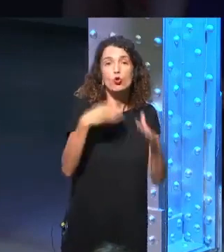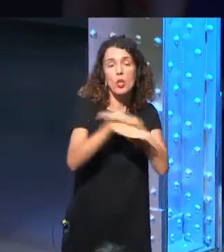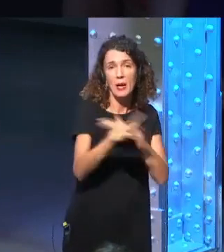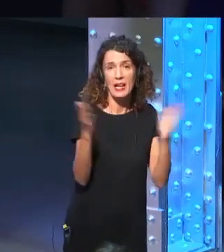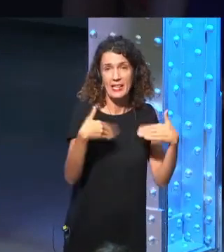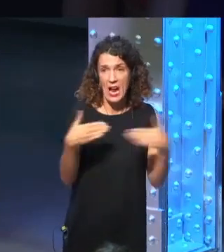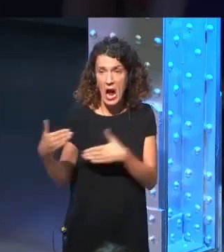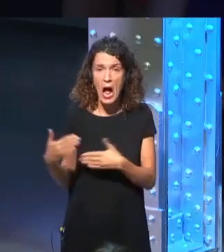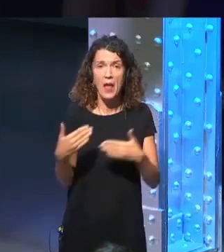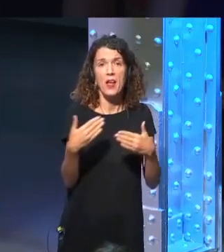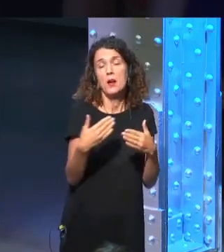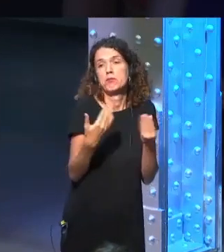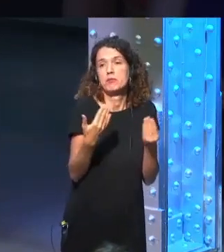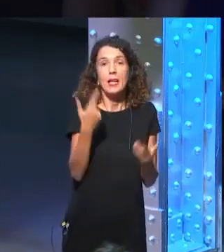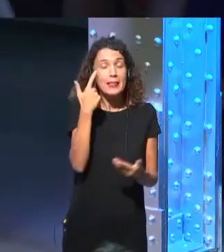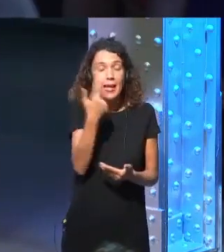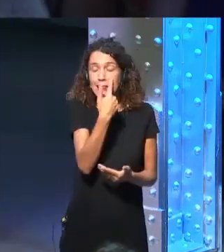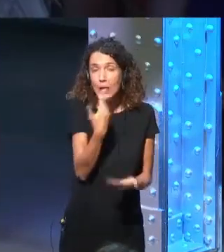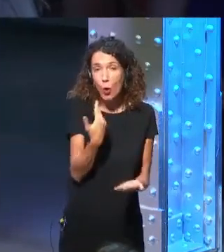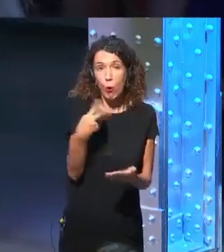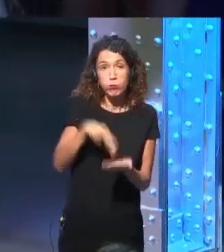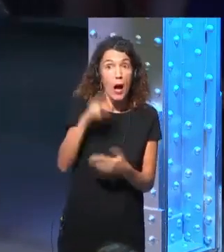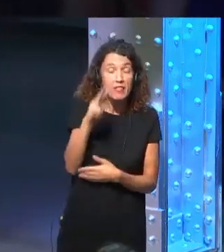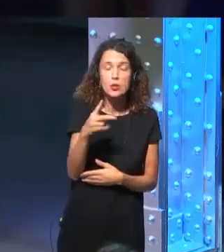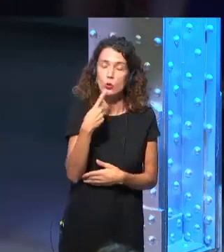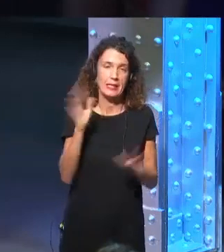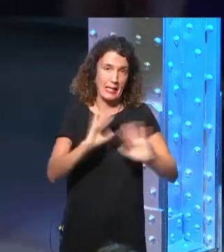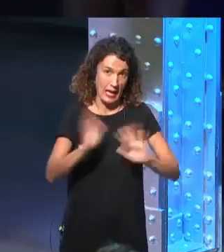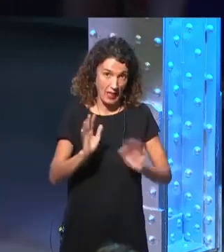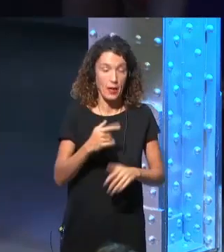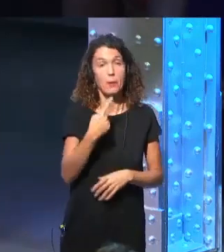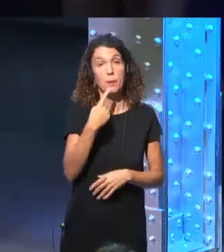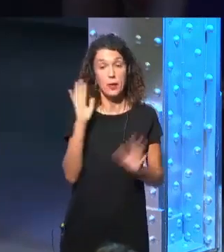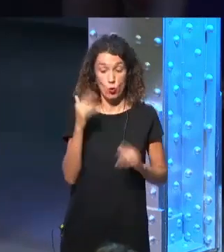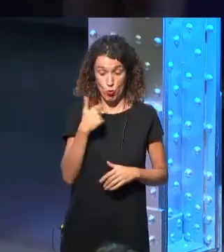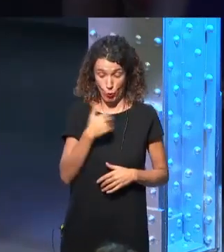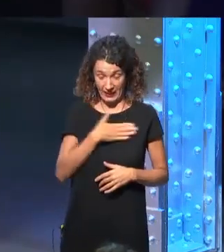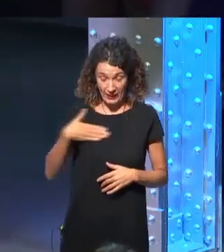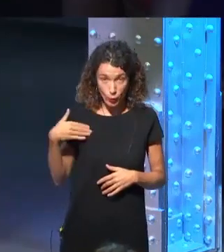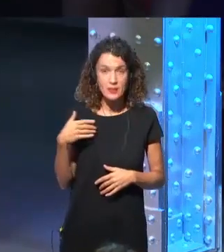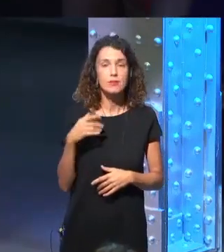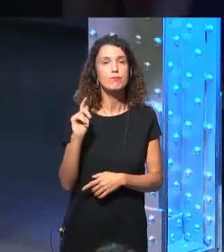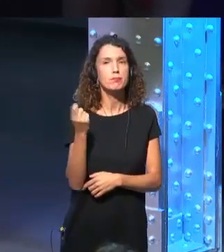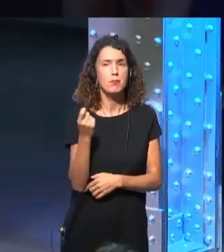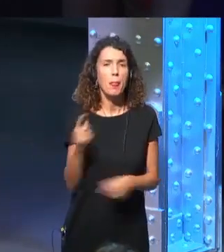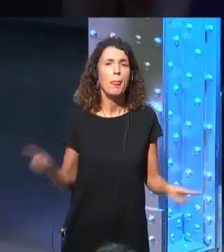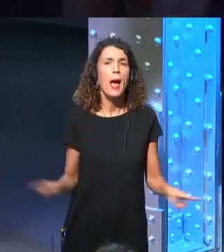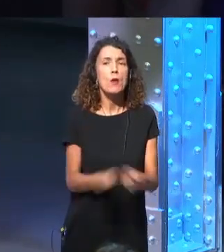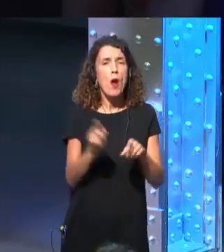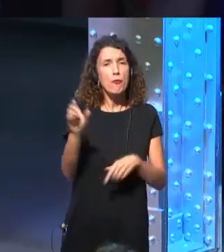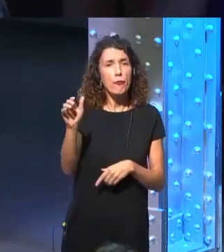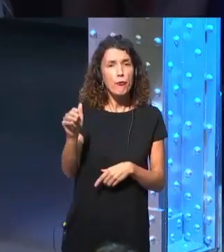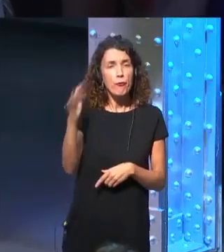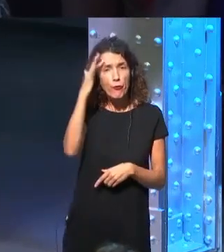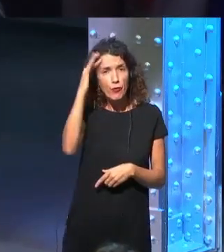ningún relato de un testigo presencial, pero a los efectos de lo que yo quiero conseguir, da igual que sea ficción, pues